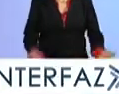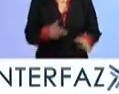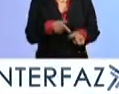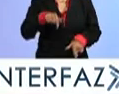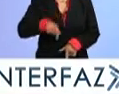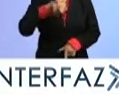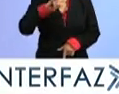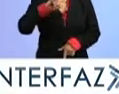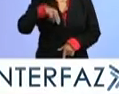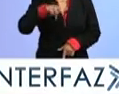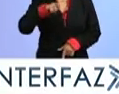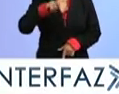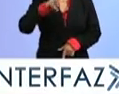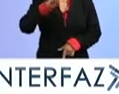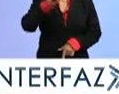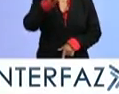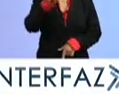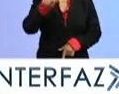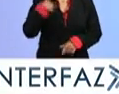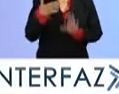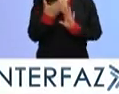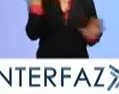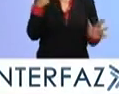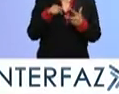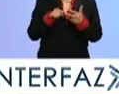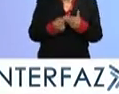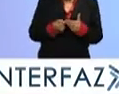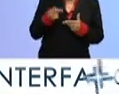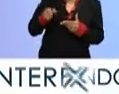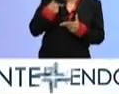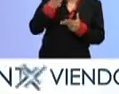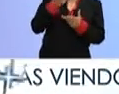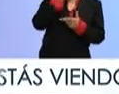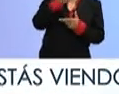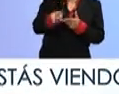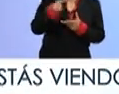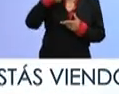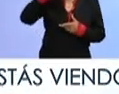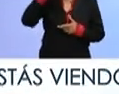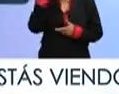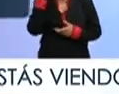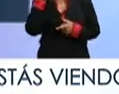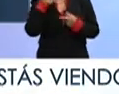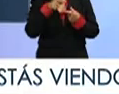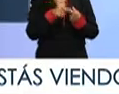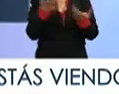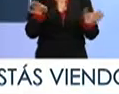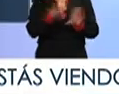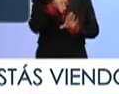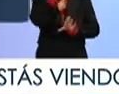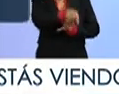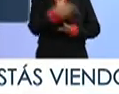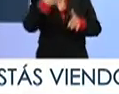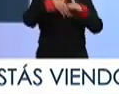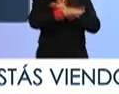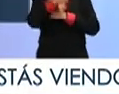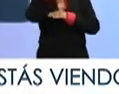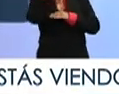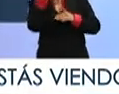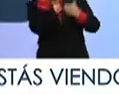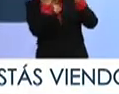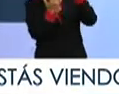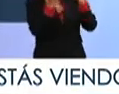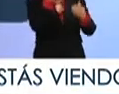Seguimos en Interfaz y bueno, al inicio de este programa platicábamos de la tecnología y de cómo el acceso a la